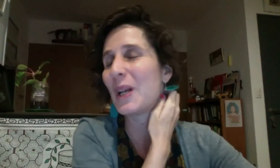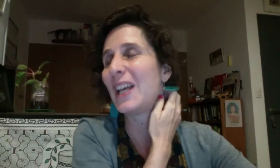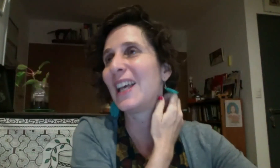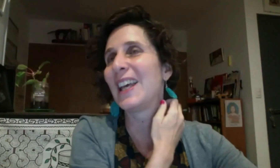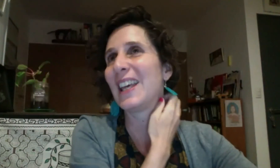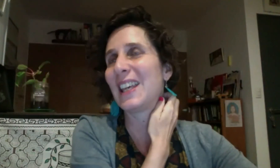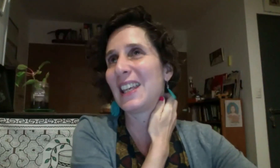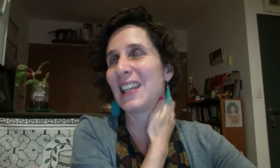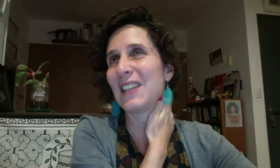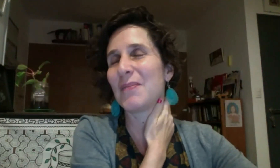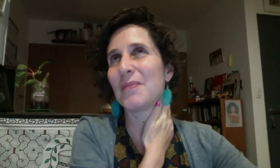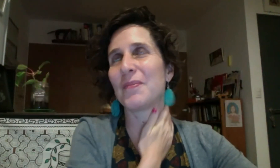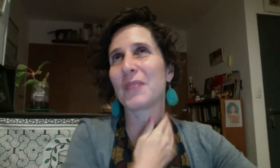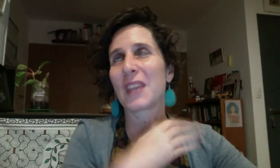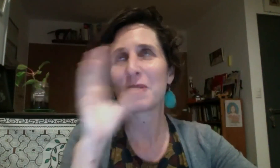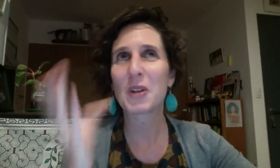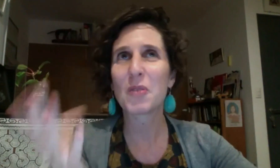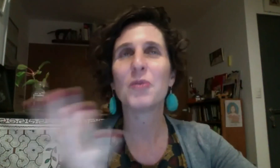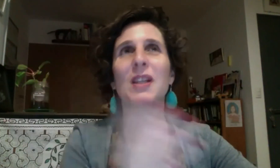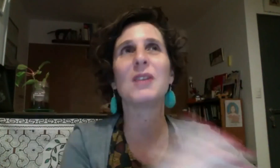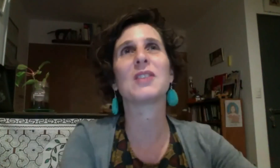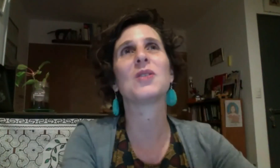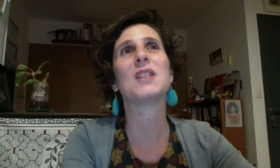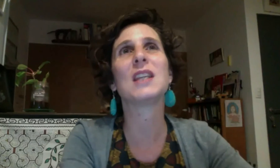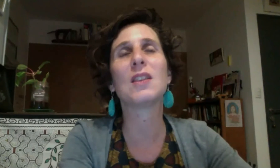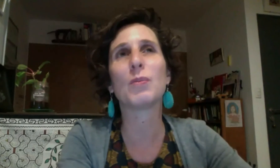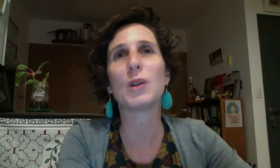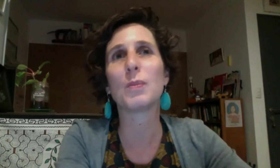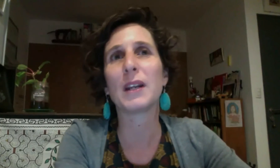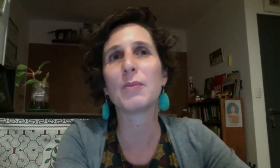museo, que no se confunda lo que estoy